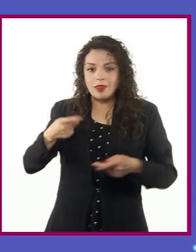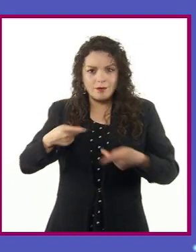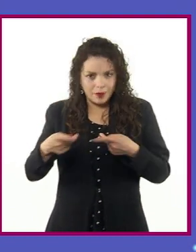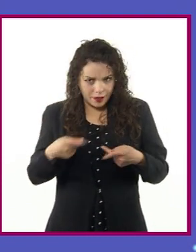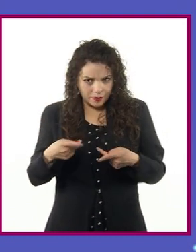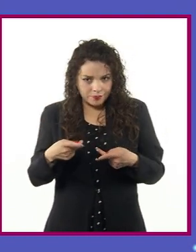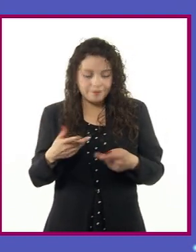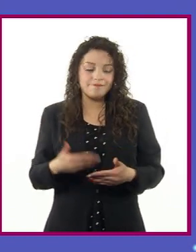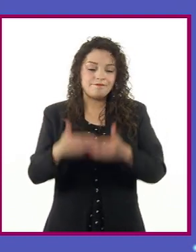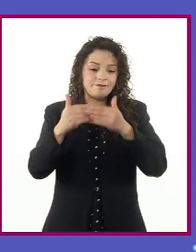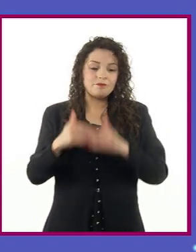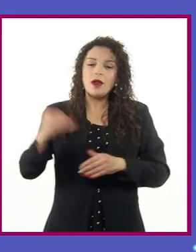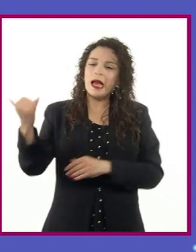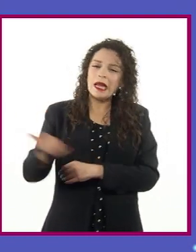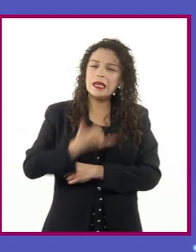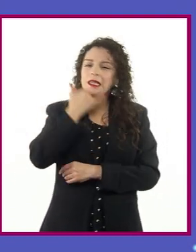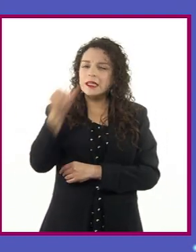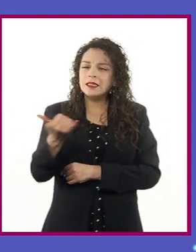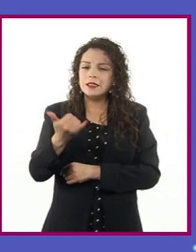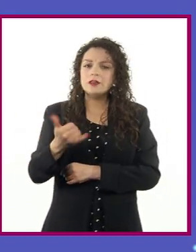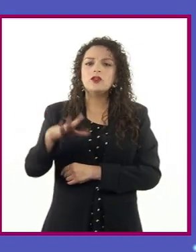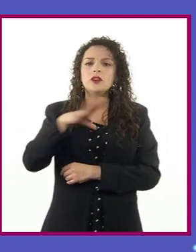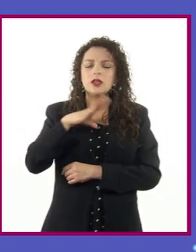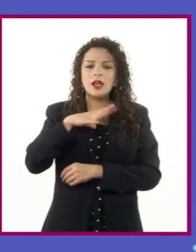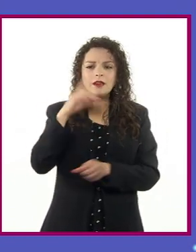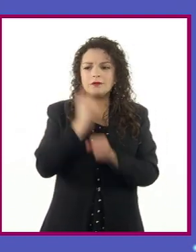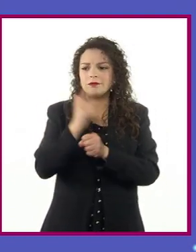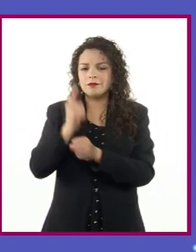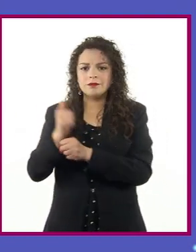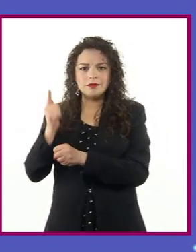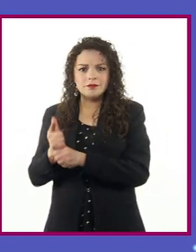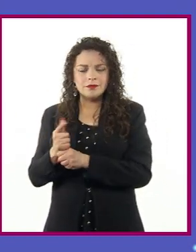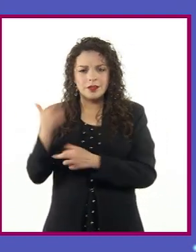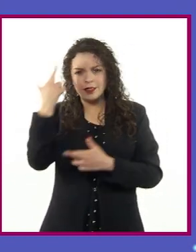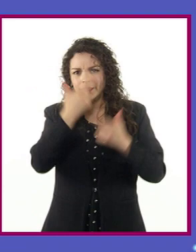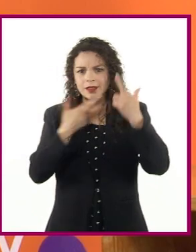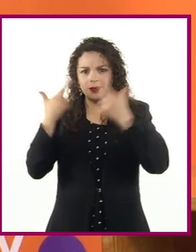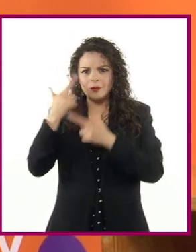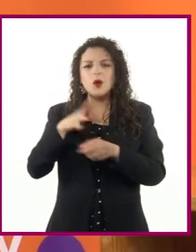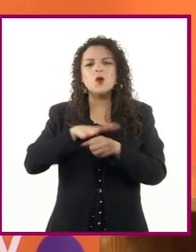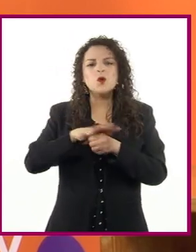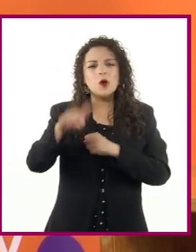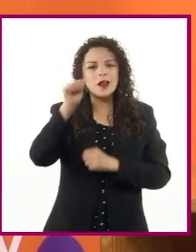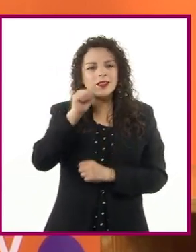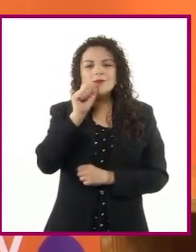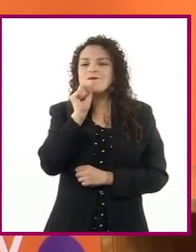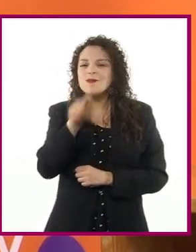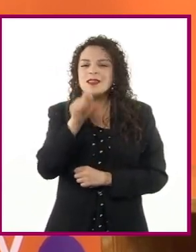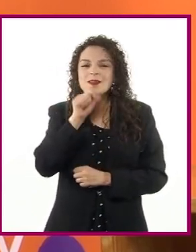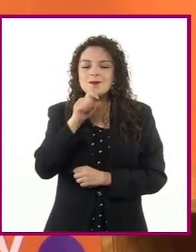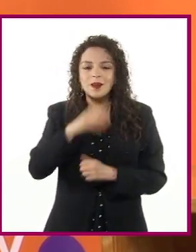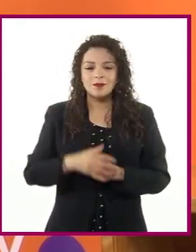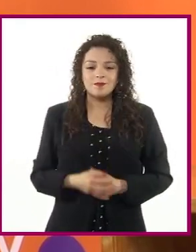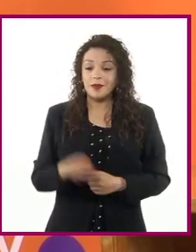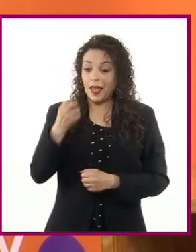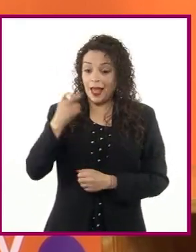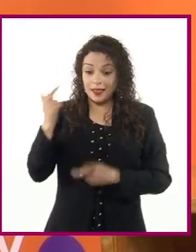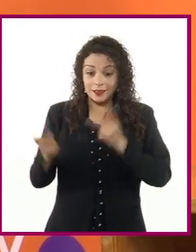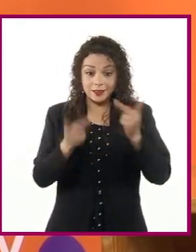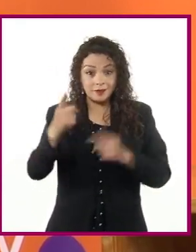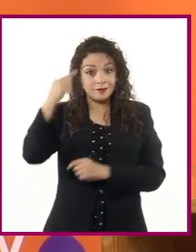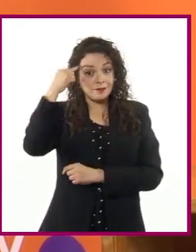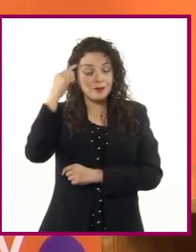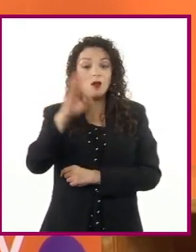errores ortográficos más comunes que identificaron en la revisión? A partir de estas preguntas podemos revisar